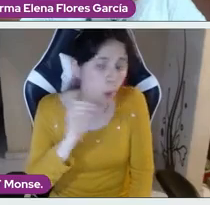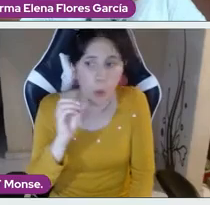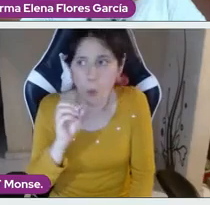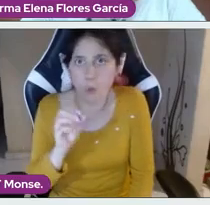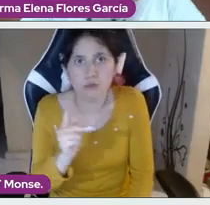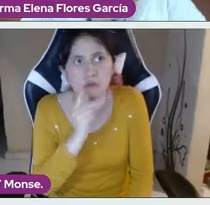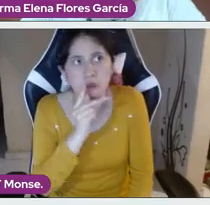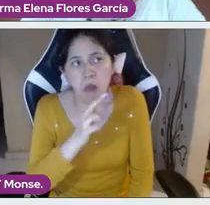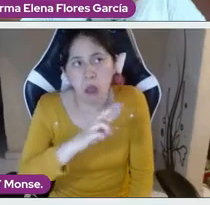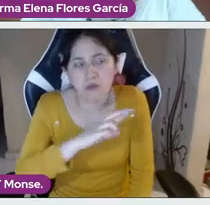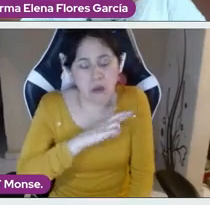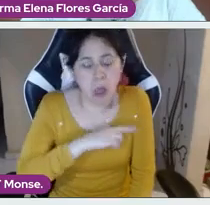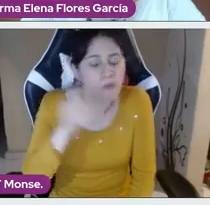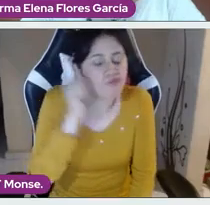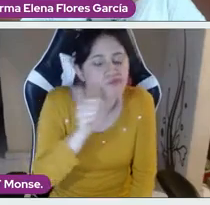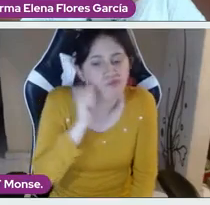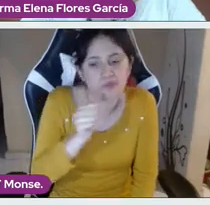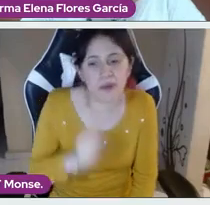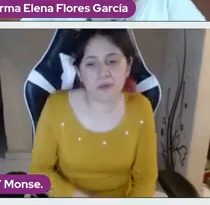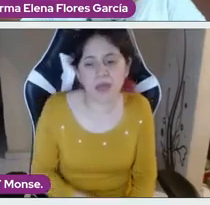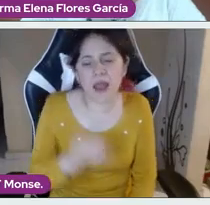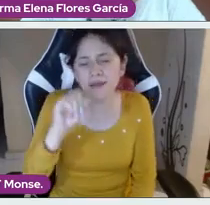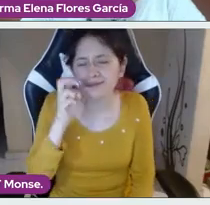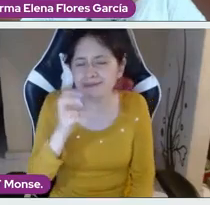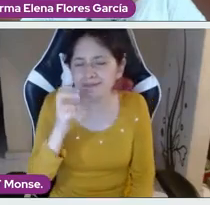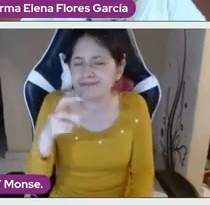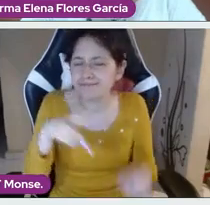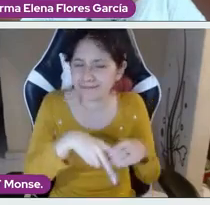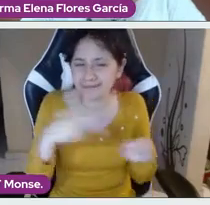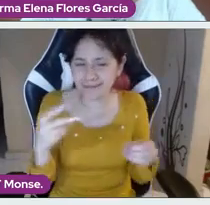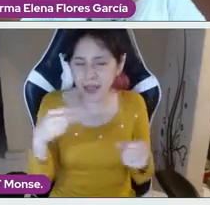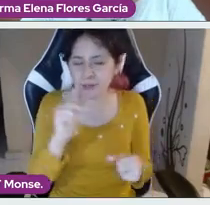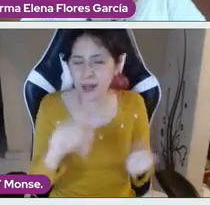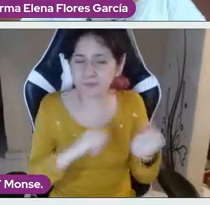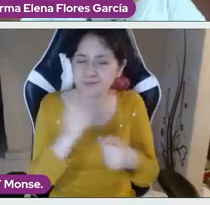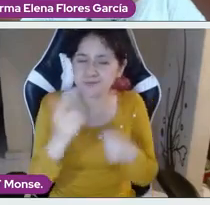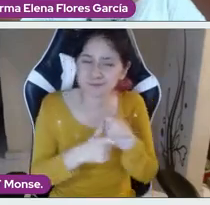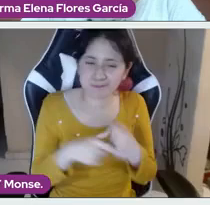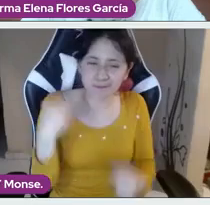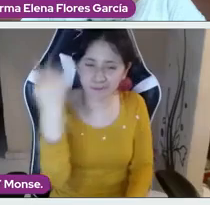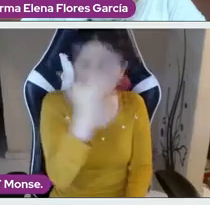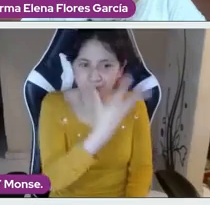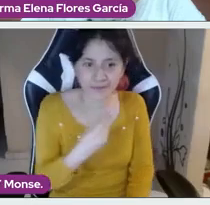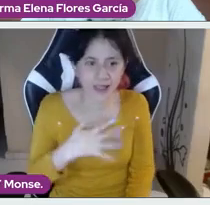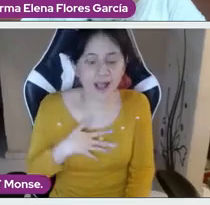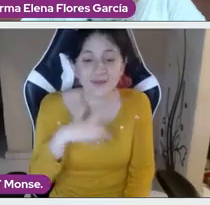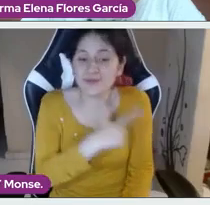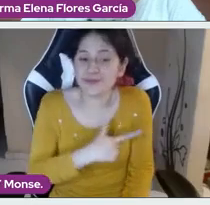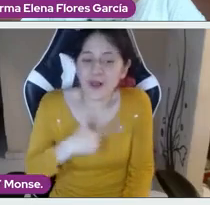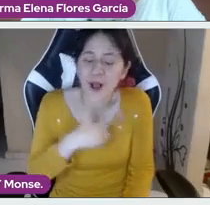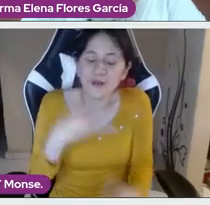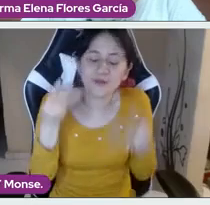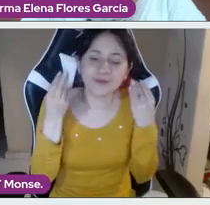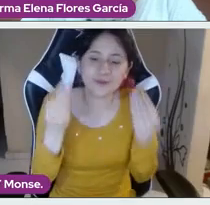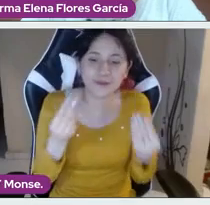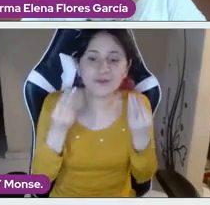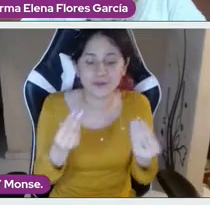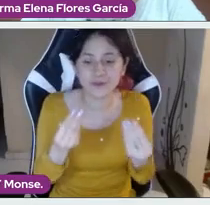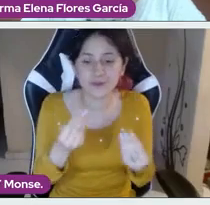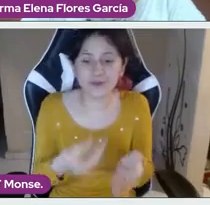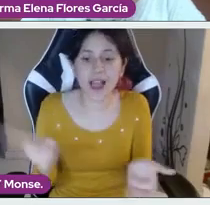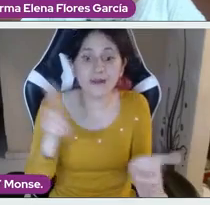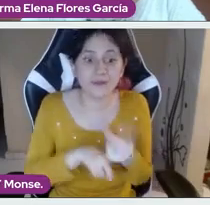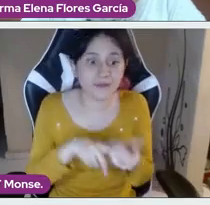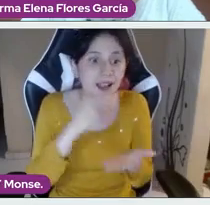desde siempre, sí hay estos vacíos. Pero algo bien bonito que me gusta mucho y que es algo que trabajamos mucho en terapia es